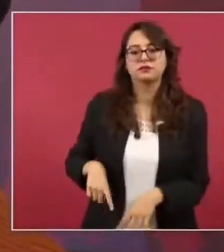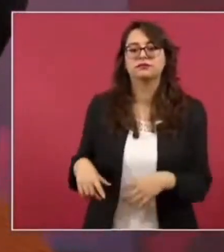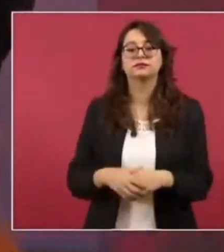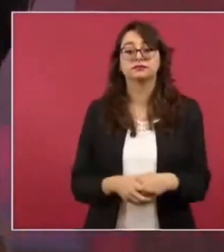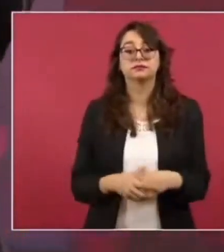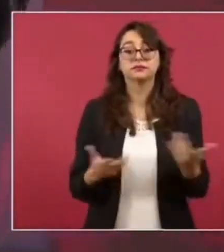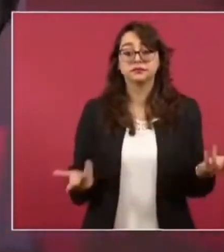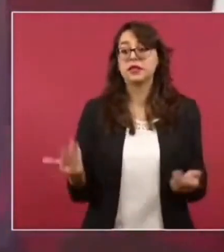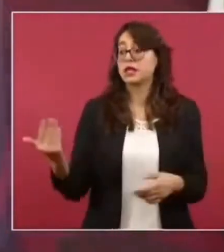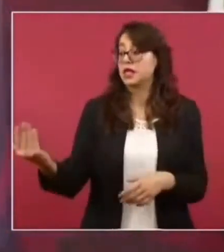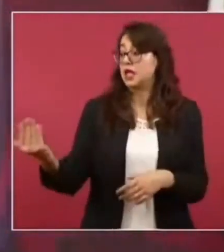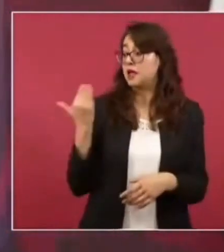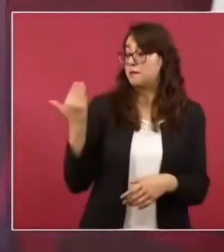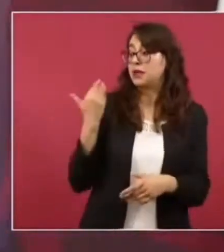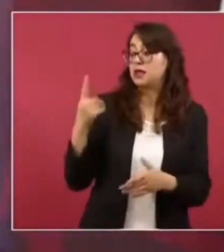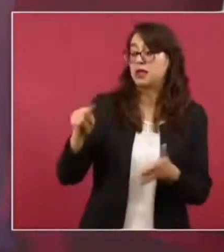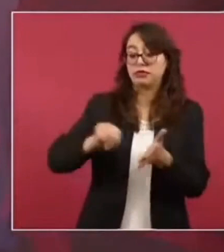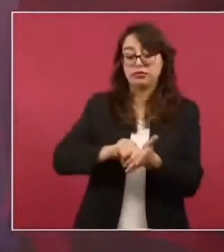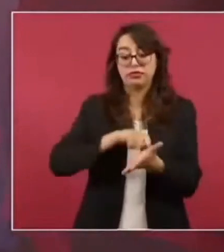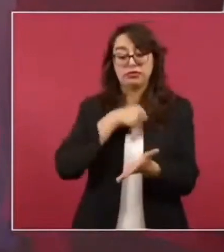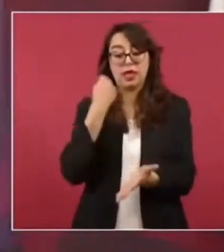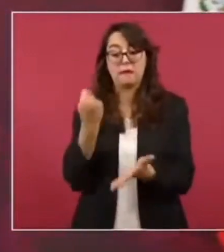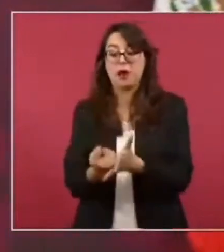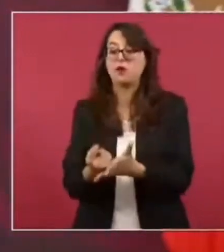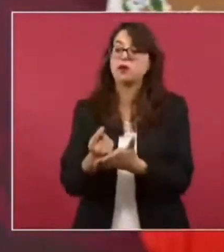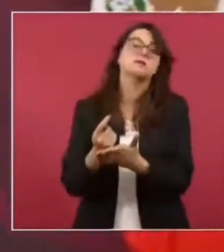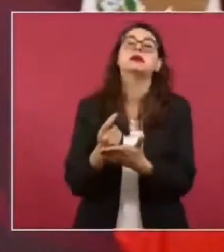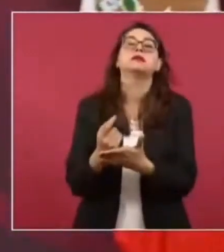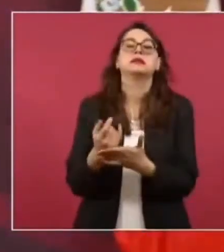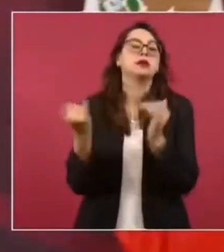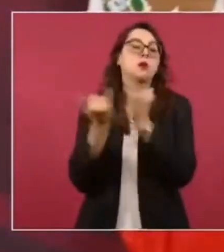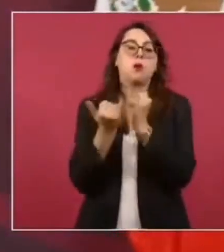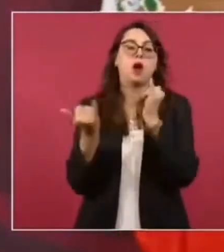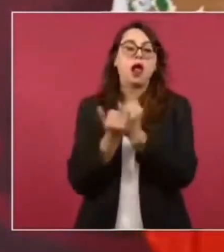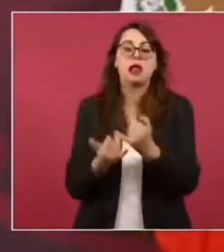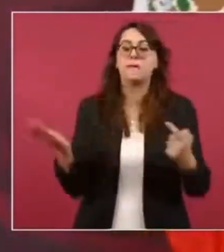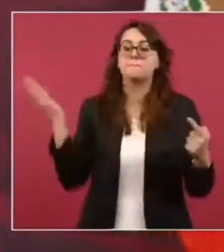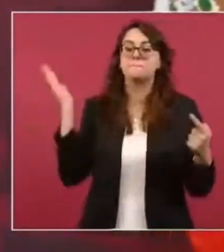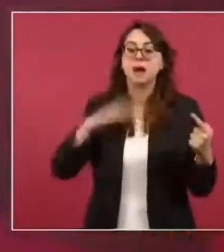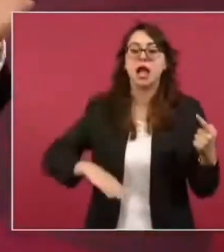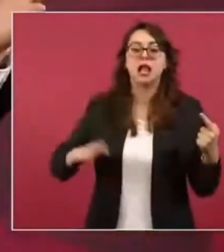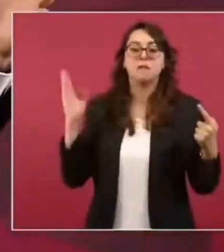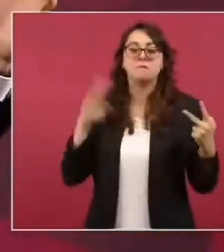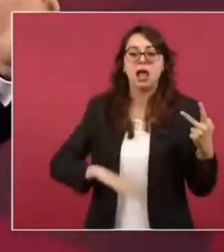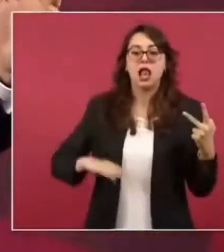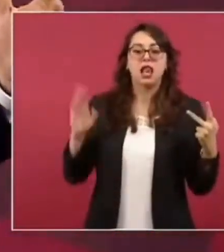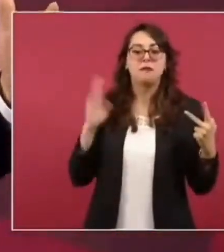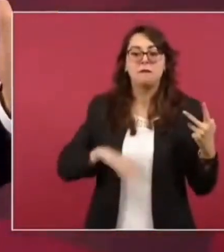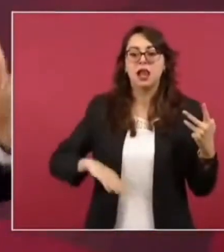Uy, los que gobernaban Tamaulipas. Ay, nanita.